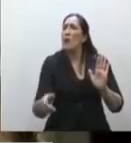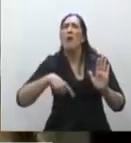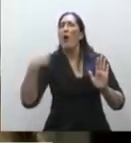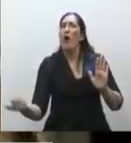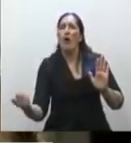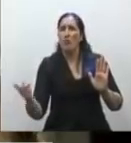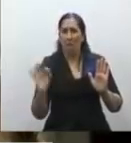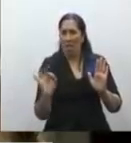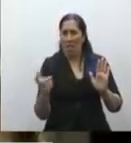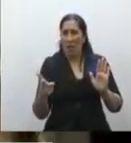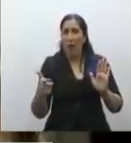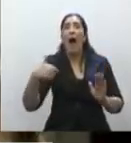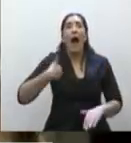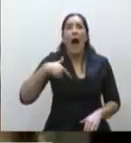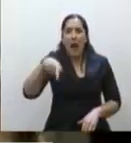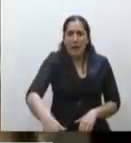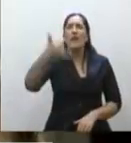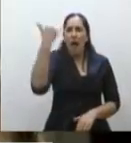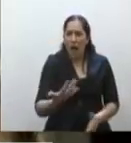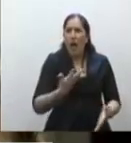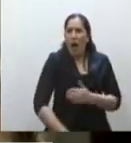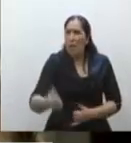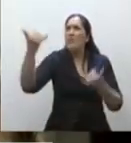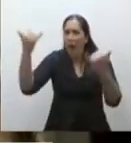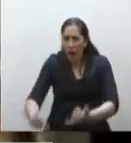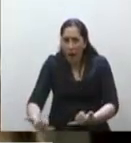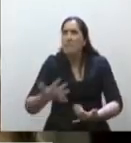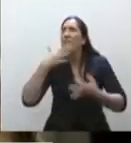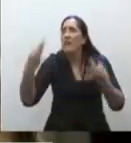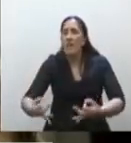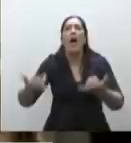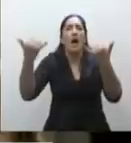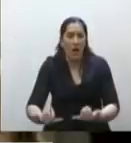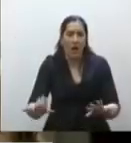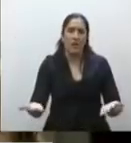aborto existe en la Argentina. Sucede. Sucede.